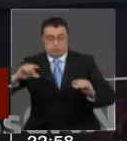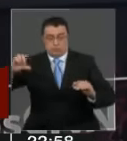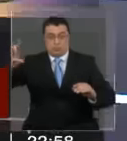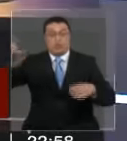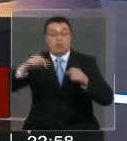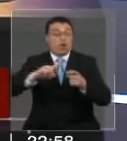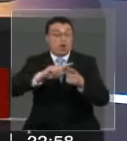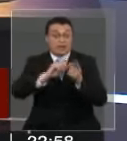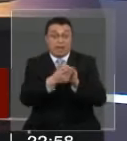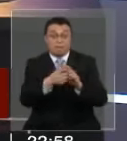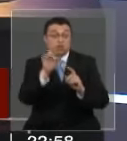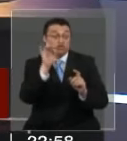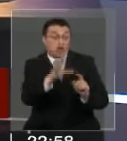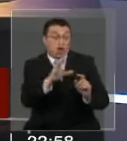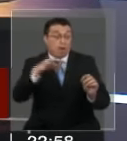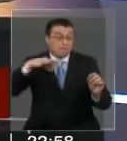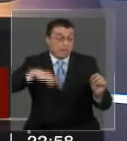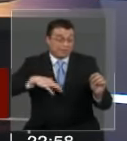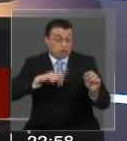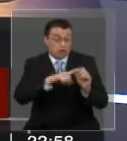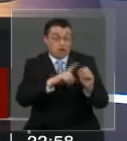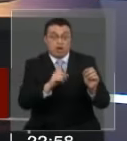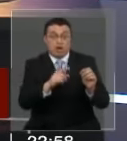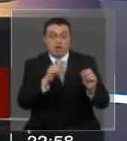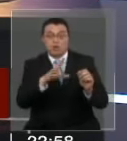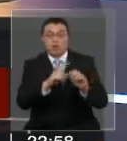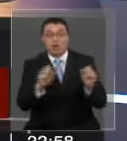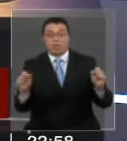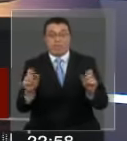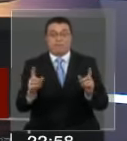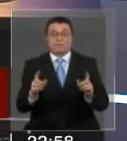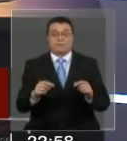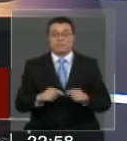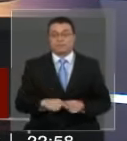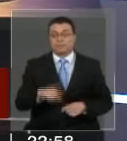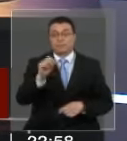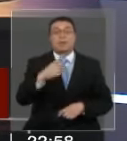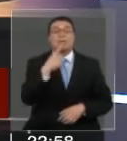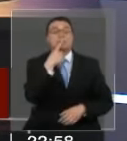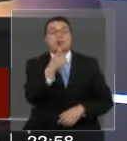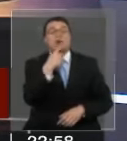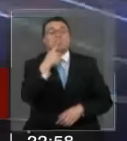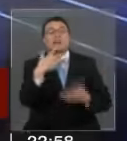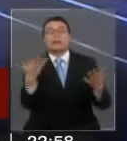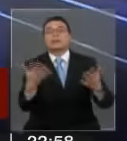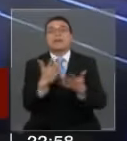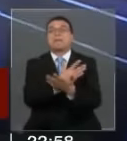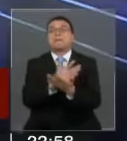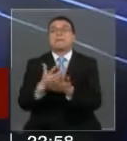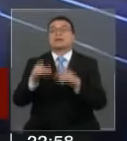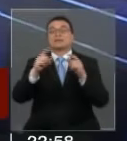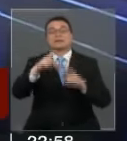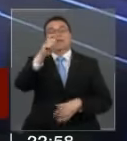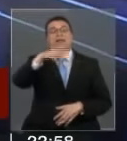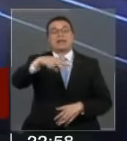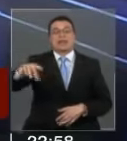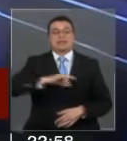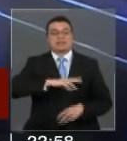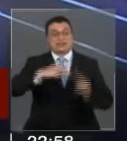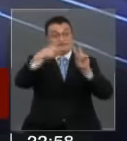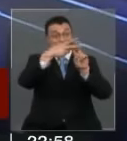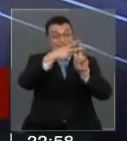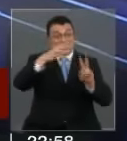no puedes cambiar solo las pensiones sin cambiar el resto, ¿no es cierto?, de lo que es la carrera. Tenemos que ver qué es lo que pasó con la encuesta, el resultado de la encuesta aquí en Ciudadanos de CNN Chile. Acá está el